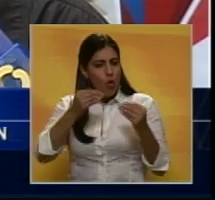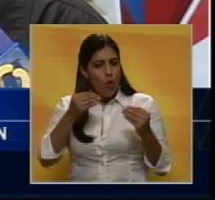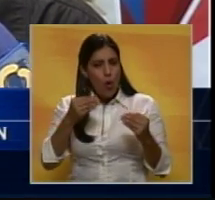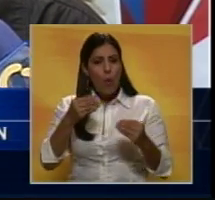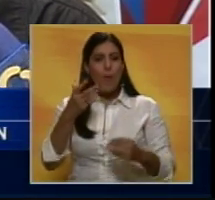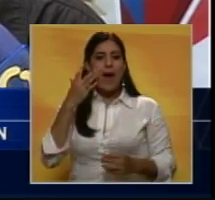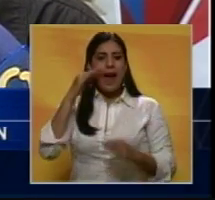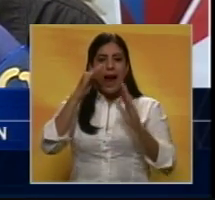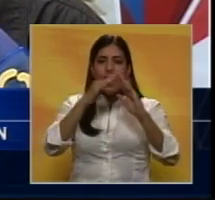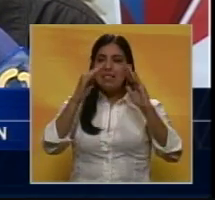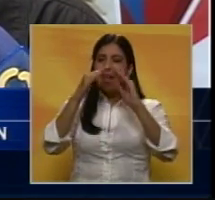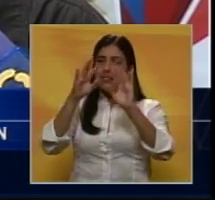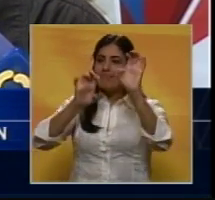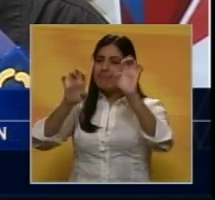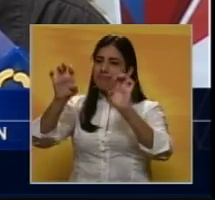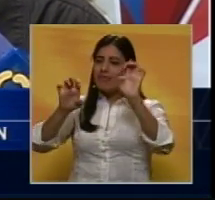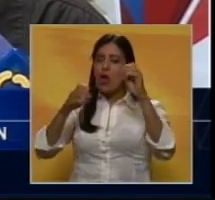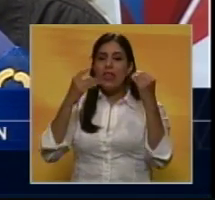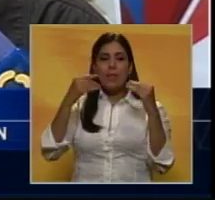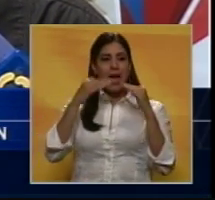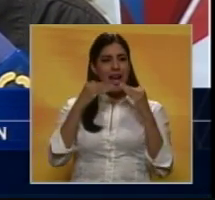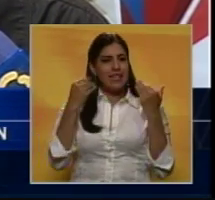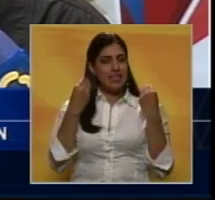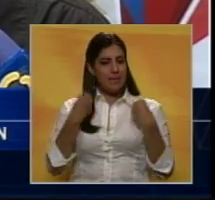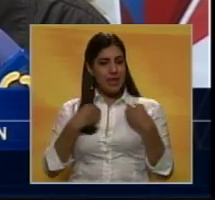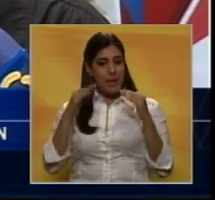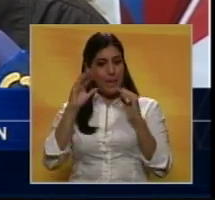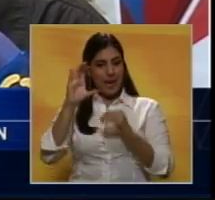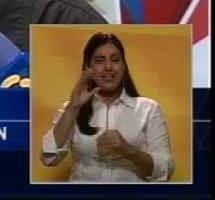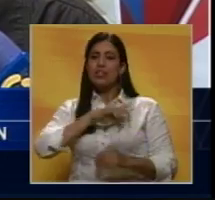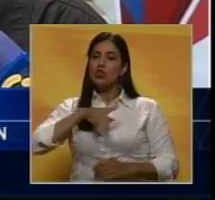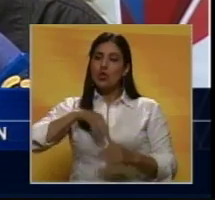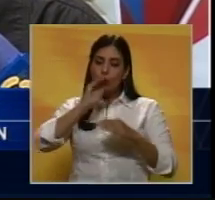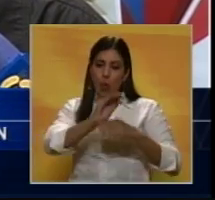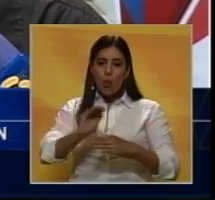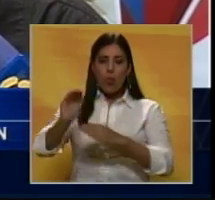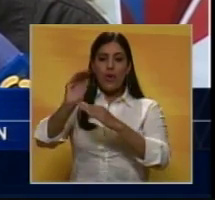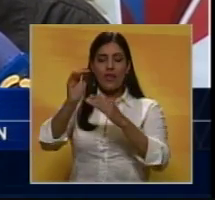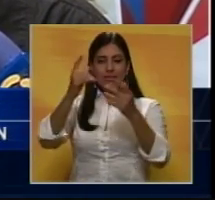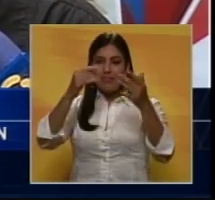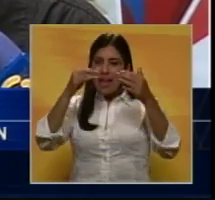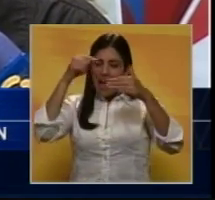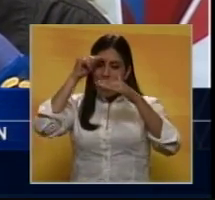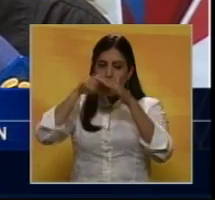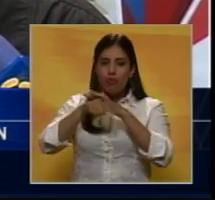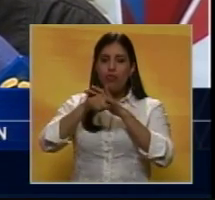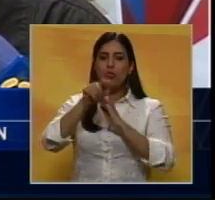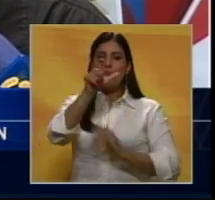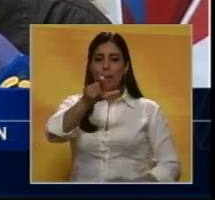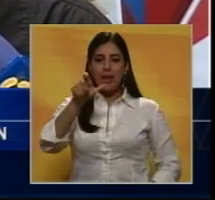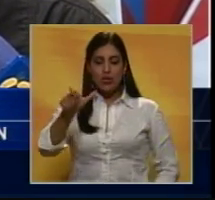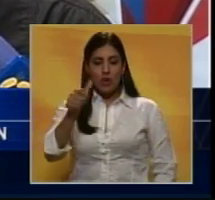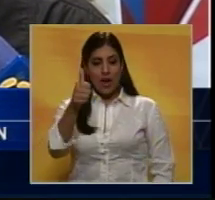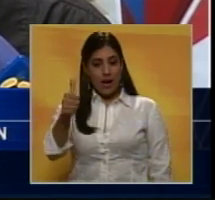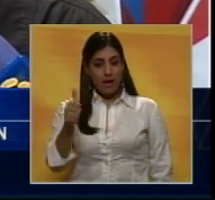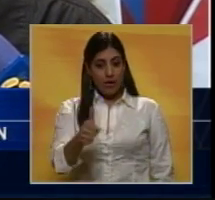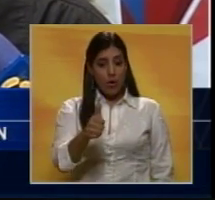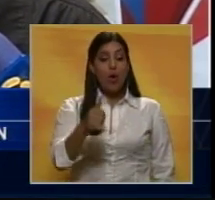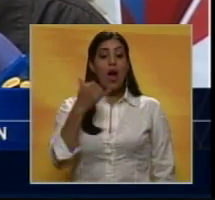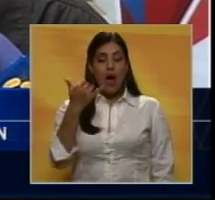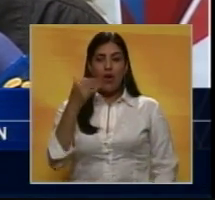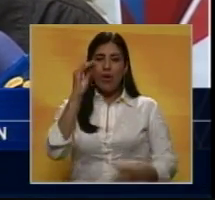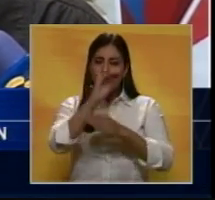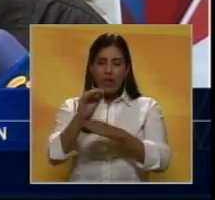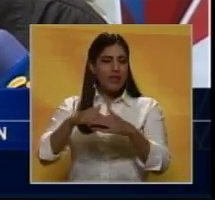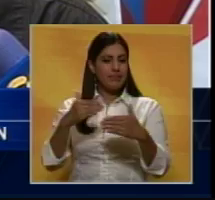con el casa por casa, que tiene que ver con los hogares de la patria, ahí lo que hacemos es la protección detallada de cada uno de los ciudadanos. Esa protección detallada